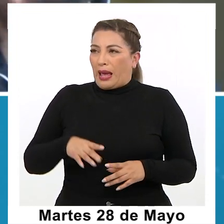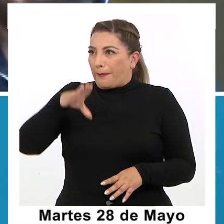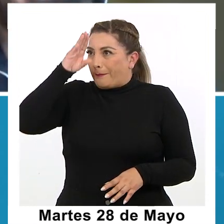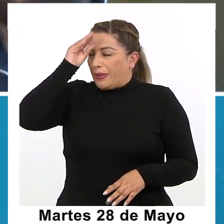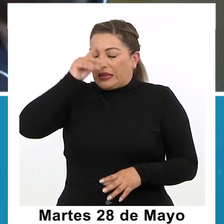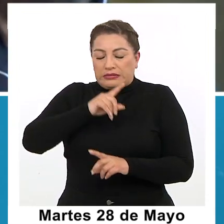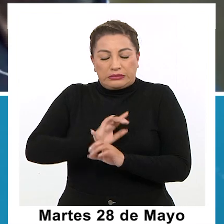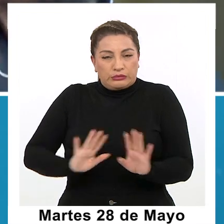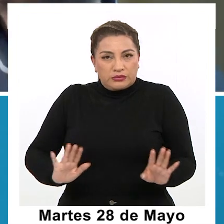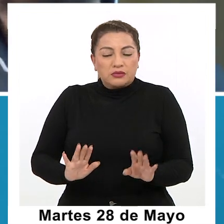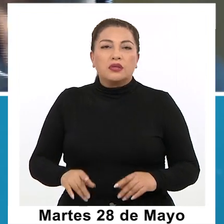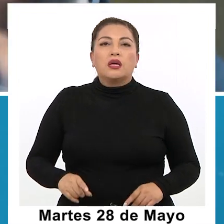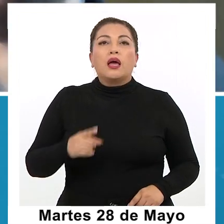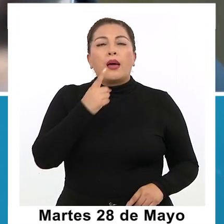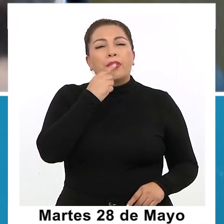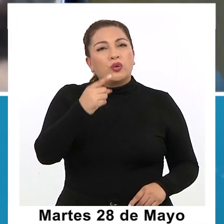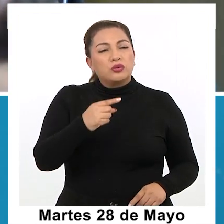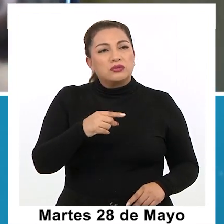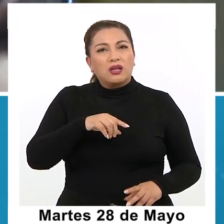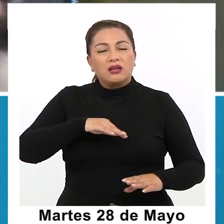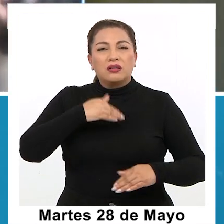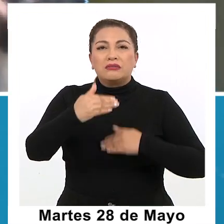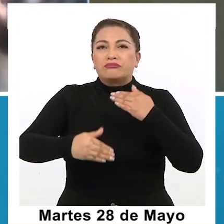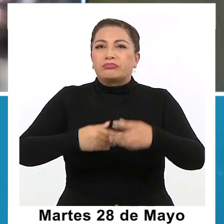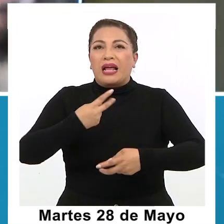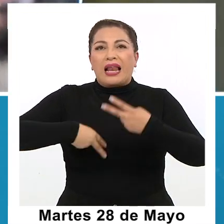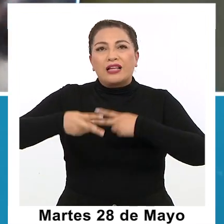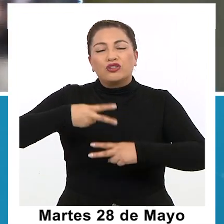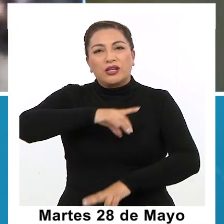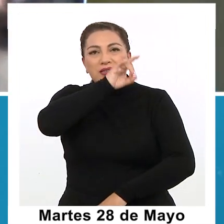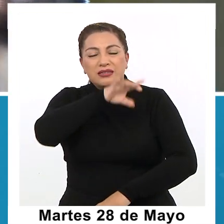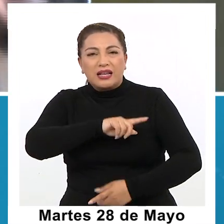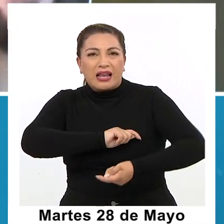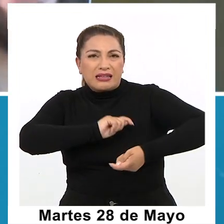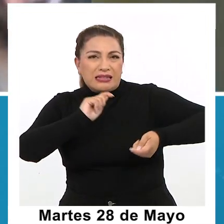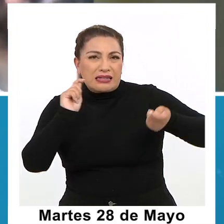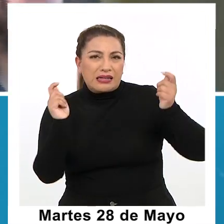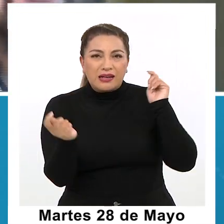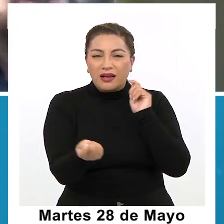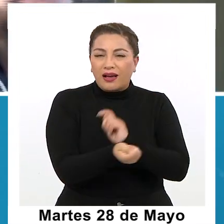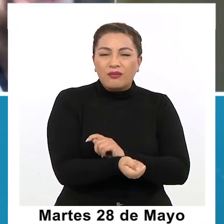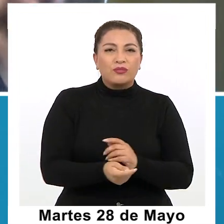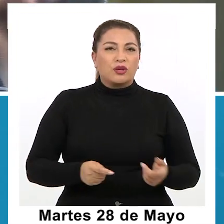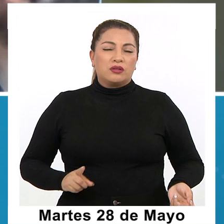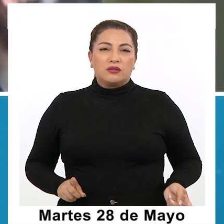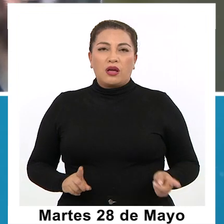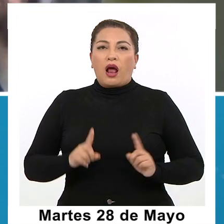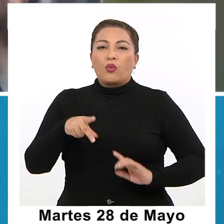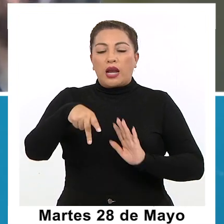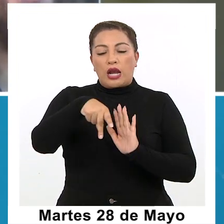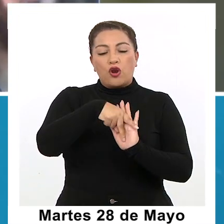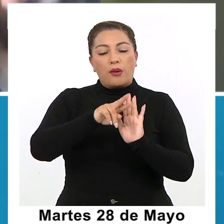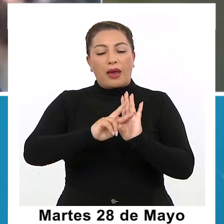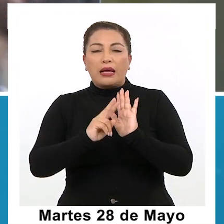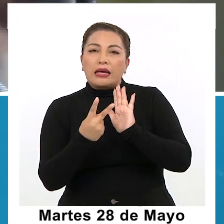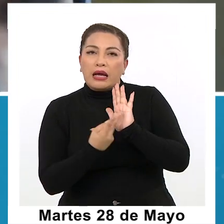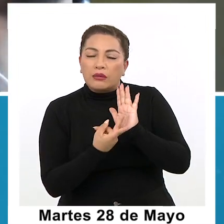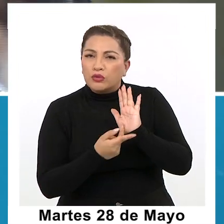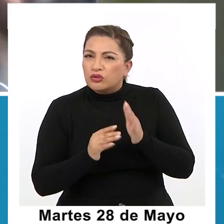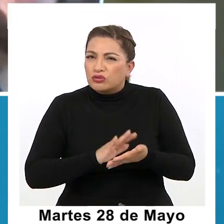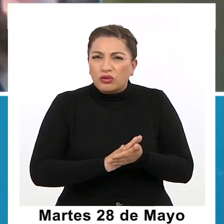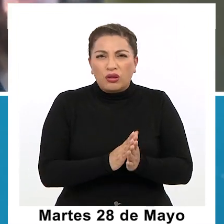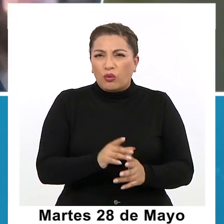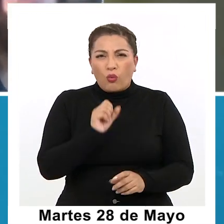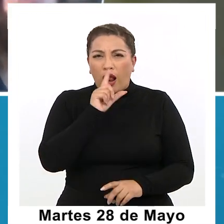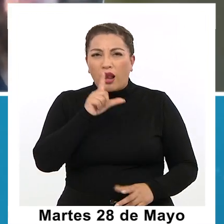tremenda. Desde ahí en adelante cambió de alguna forma la historia de Chile respecto a los desastres, Sí, cambiaron algunas normas de construcción, cambió qué